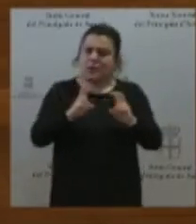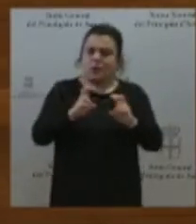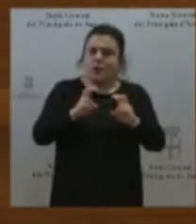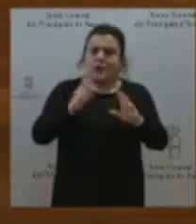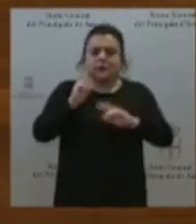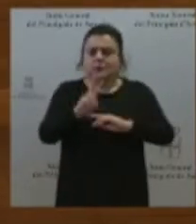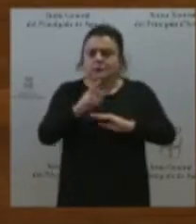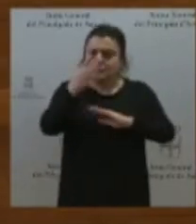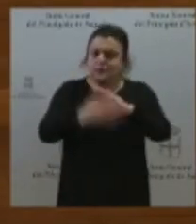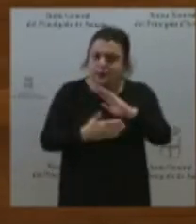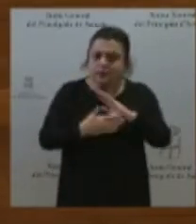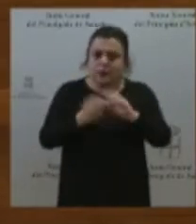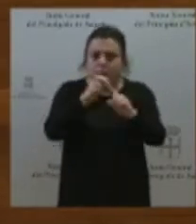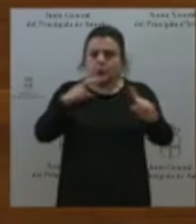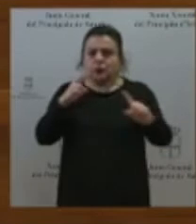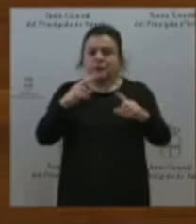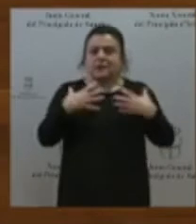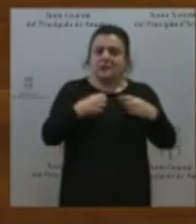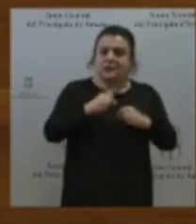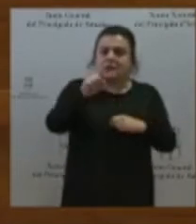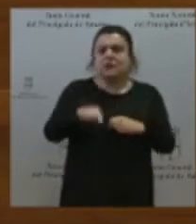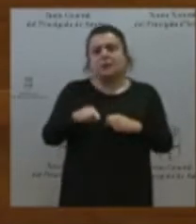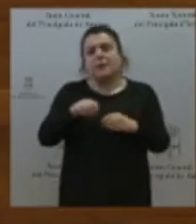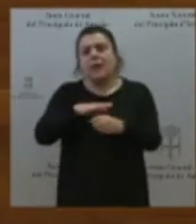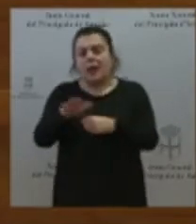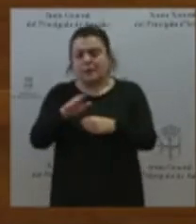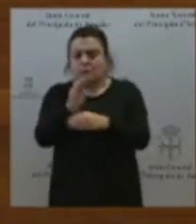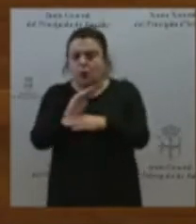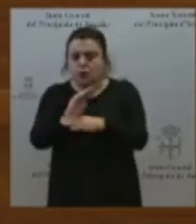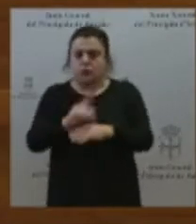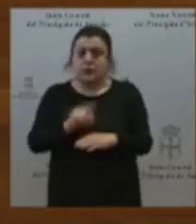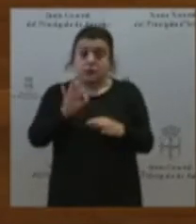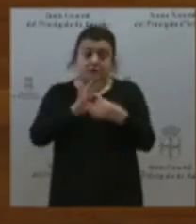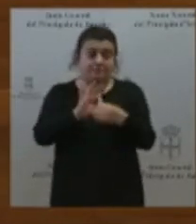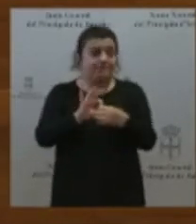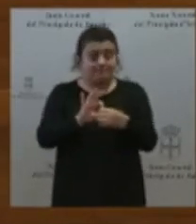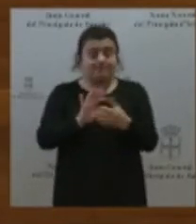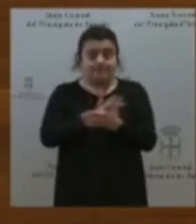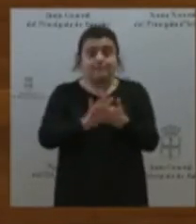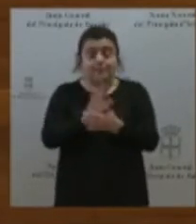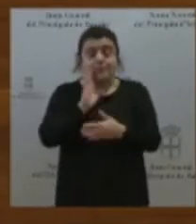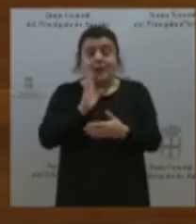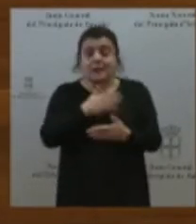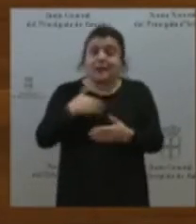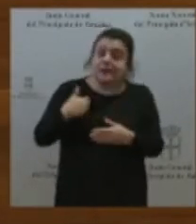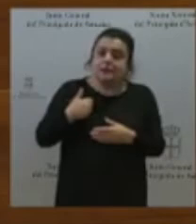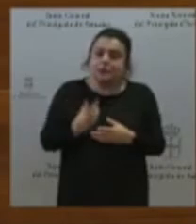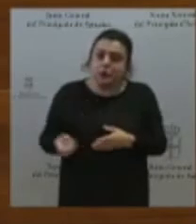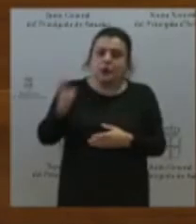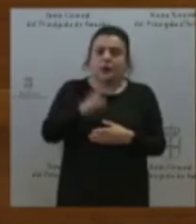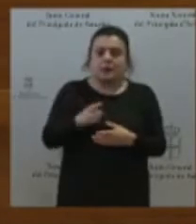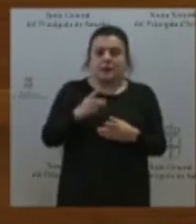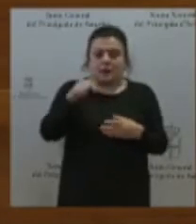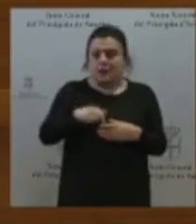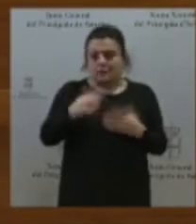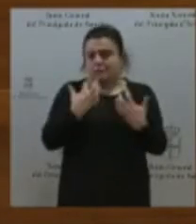de los cuidados. En este sentido, queremos insistir, como ya hicimos en esta misma Cámara hace apenas una semana, en la necesidad de